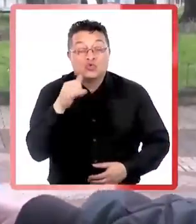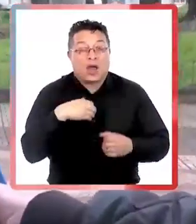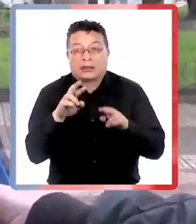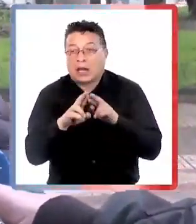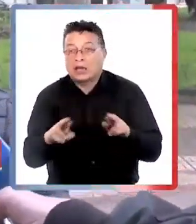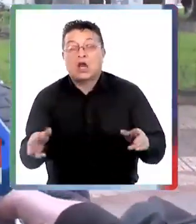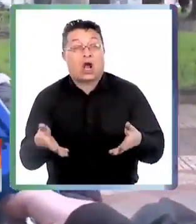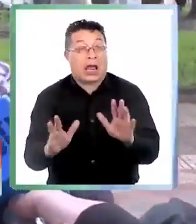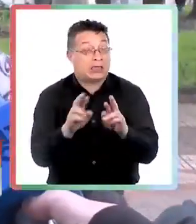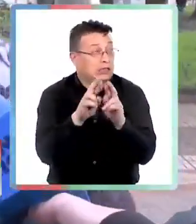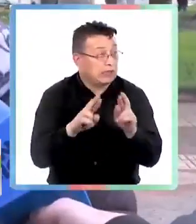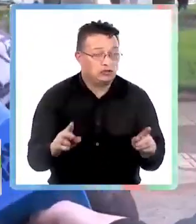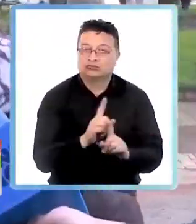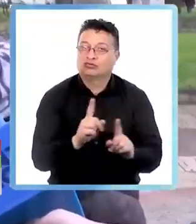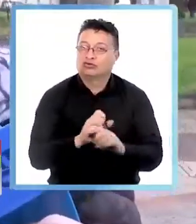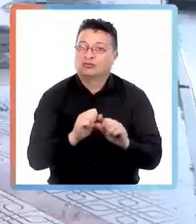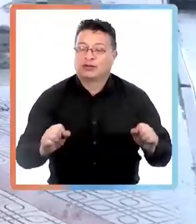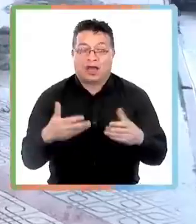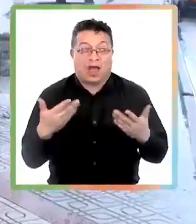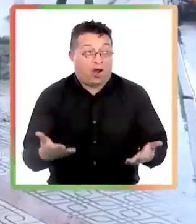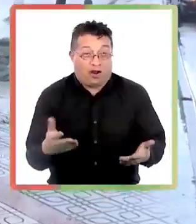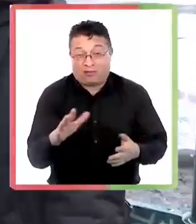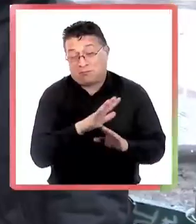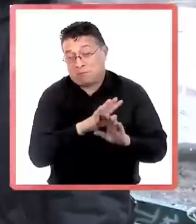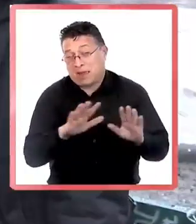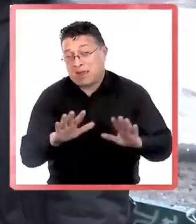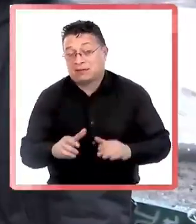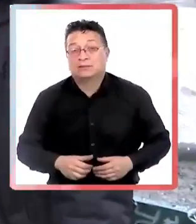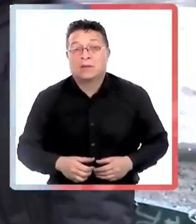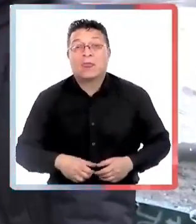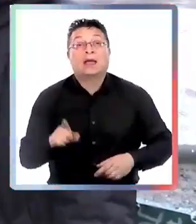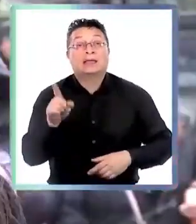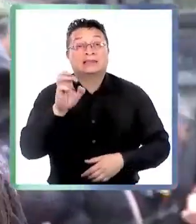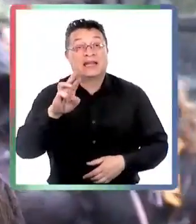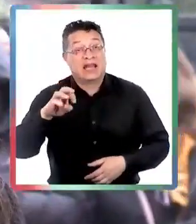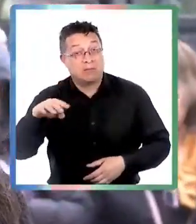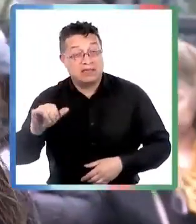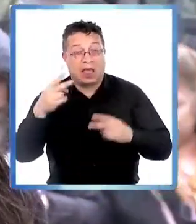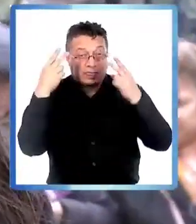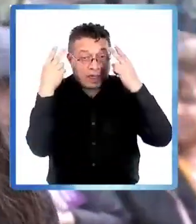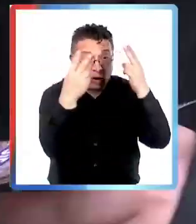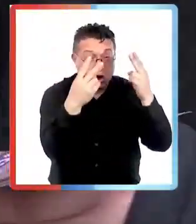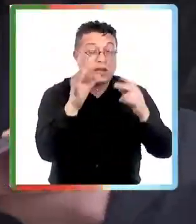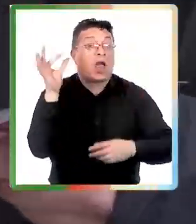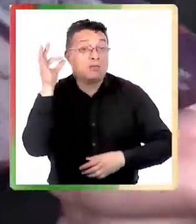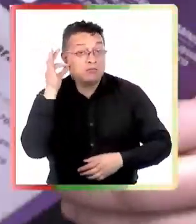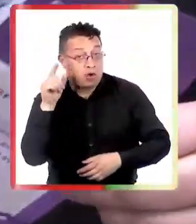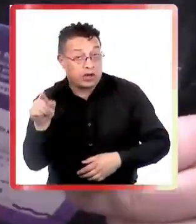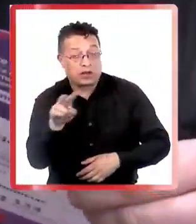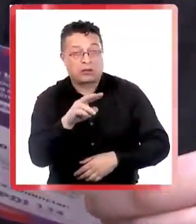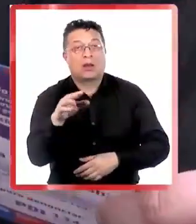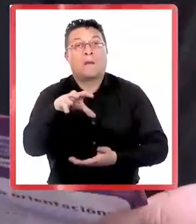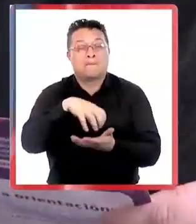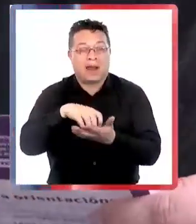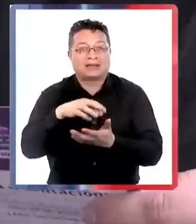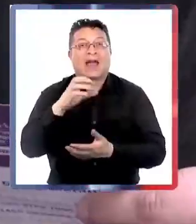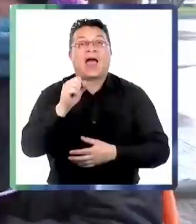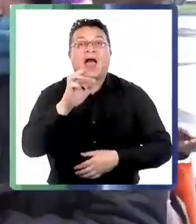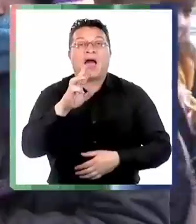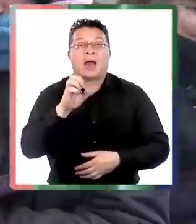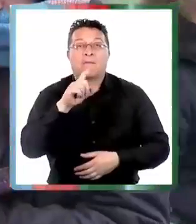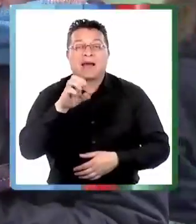nunca tiene que andar tranquilo en la calle, donde ande, así como está ahora la cosa. Las seremis de Transportes y Mujer se dieron cita en Plaza